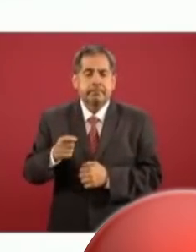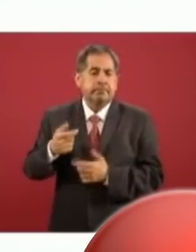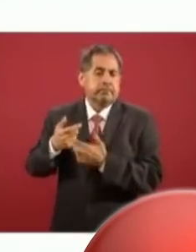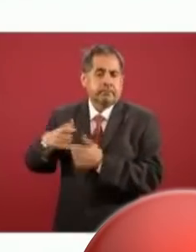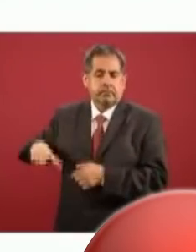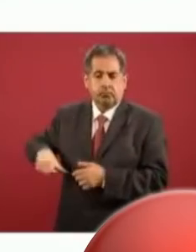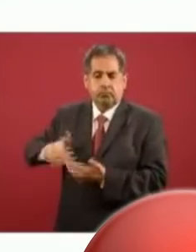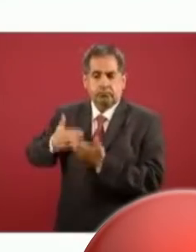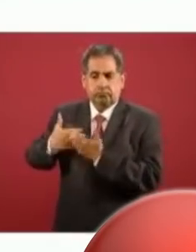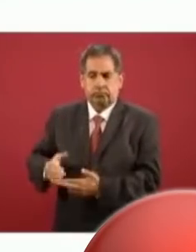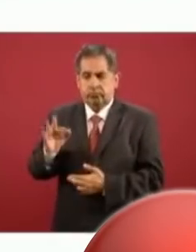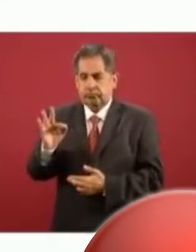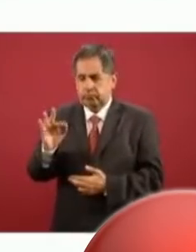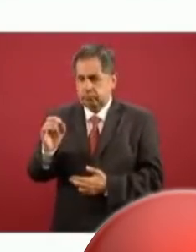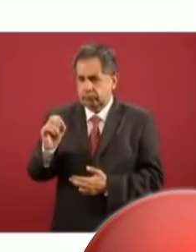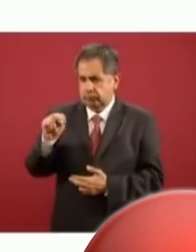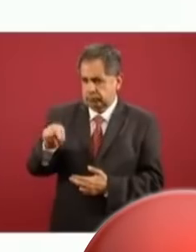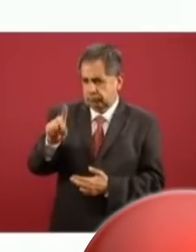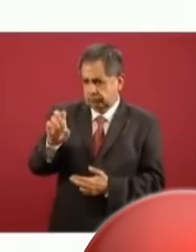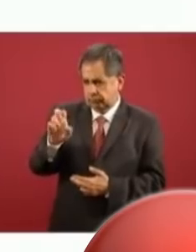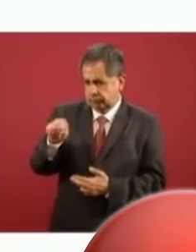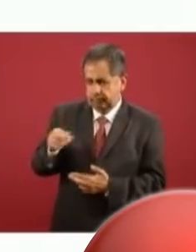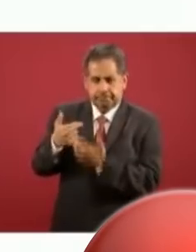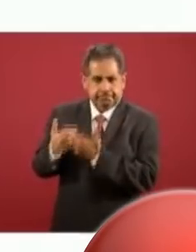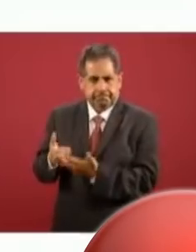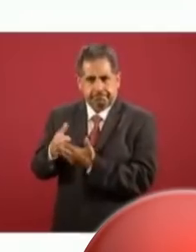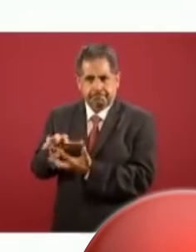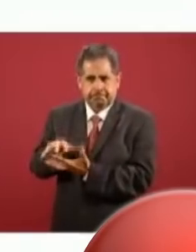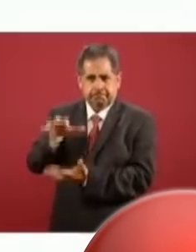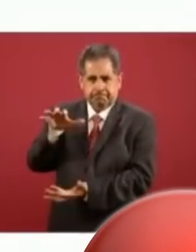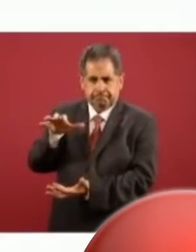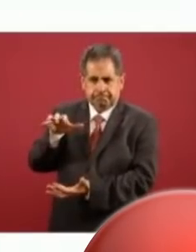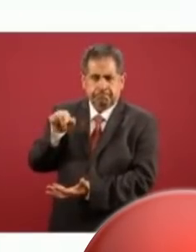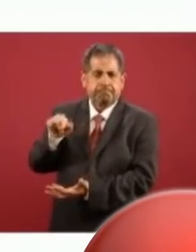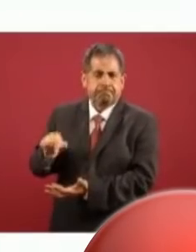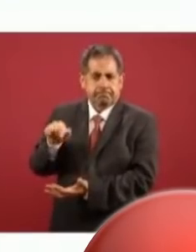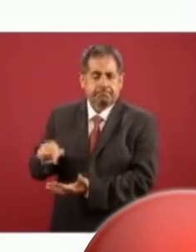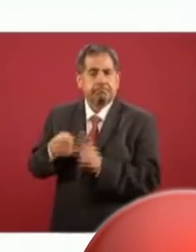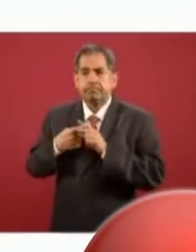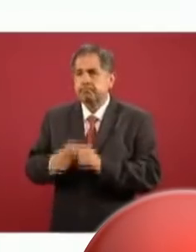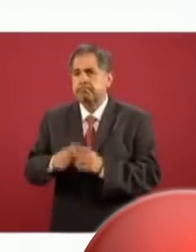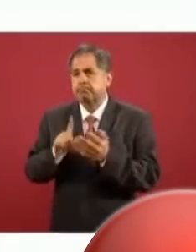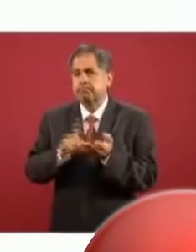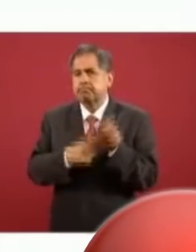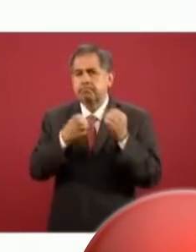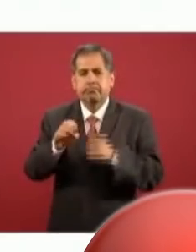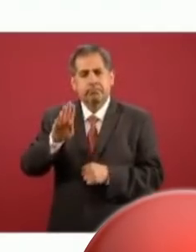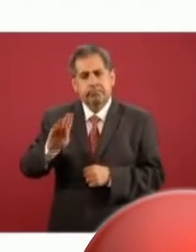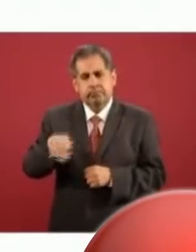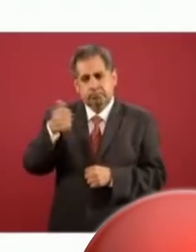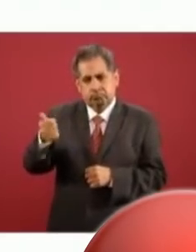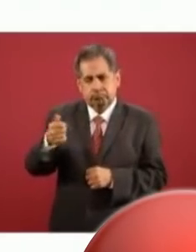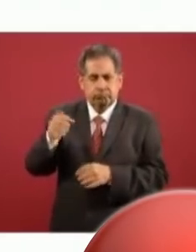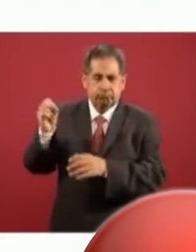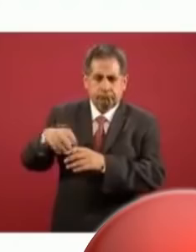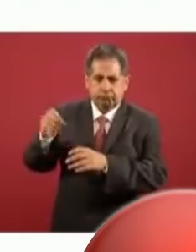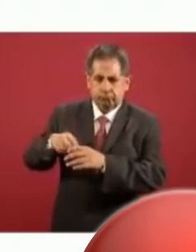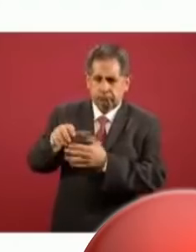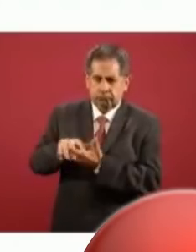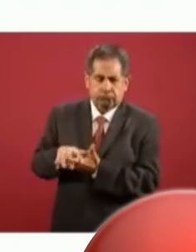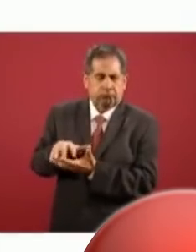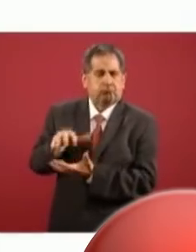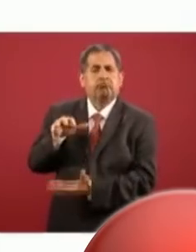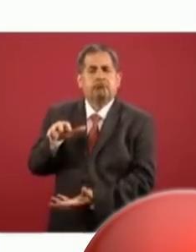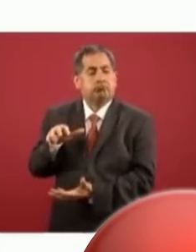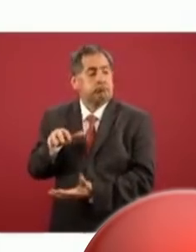Fideicomiso Fonden para poder accesar a sus recursos. El Fideicomiso Fonden nació en 1996 como un instrumento